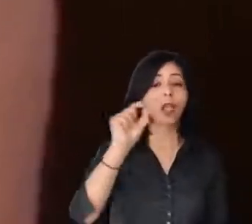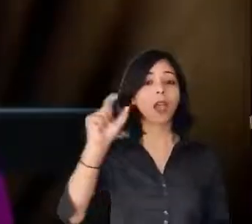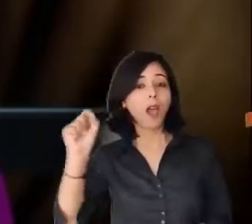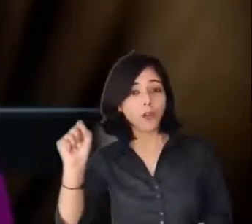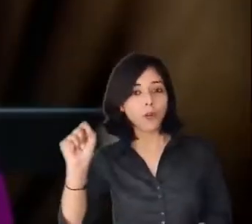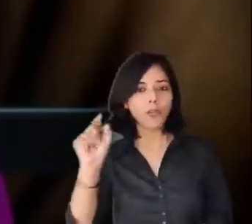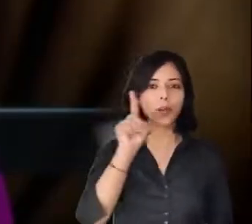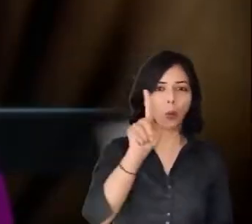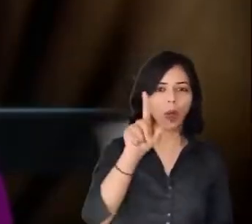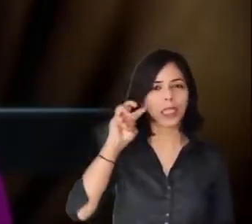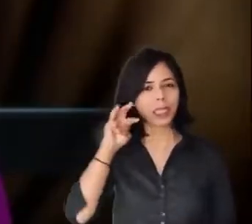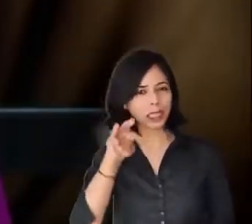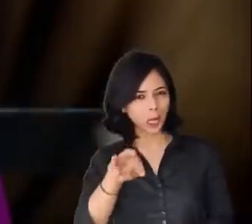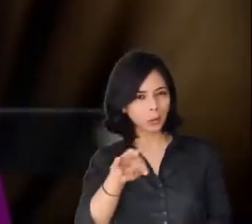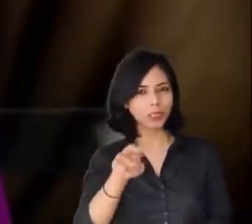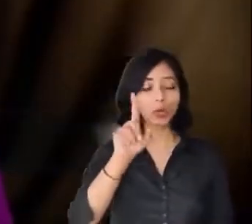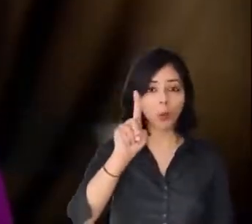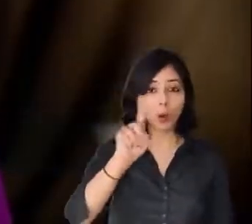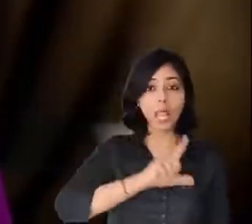jóvenes llorando en el corredor